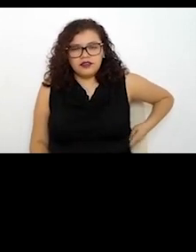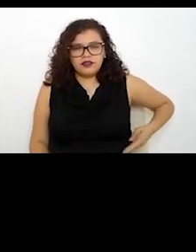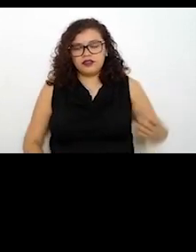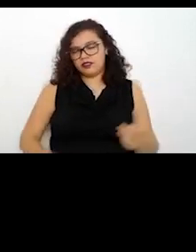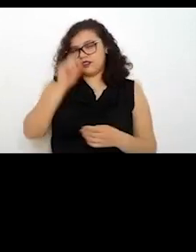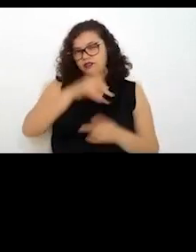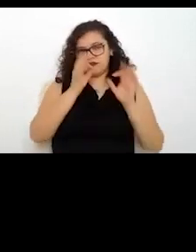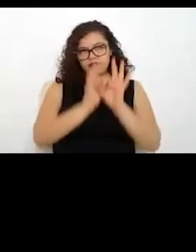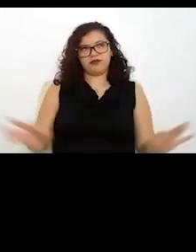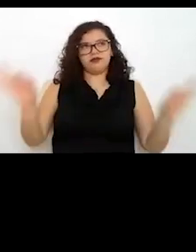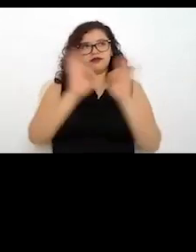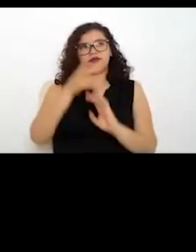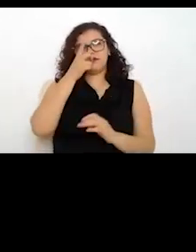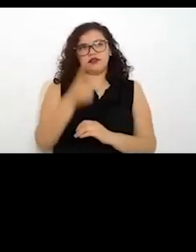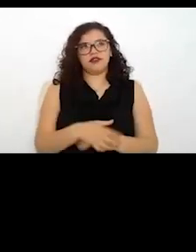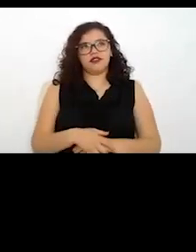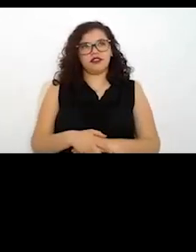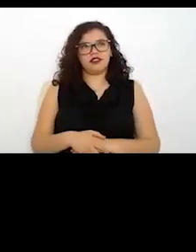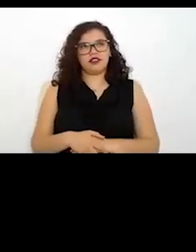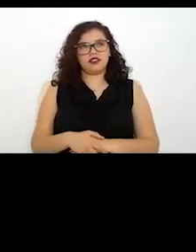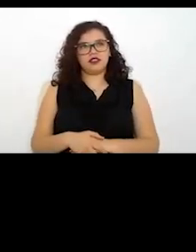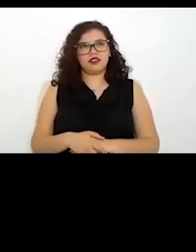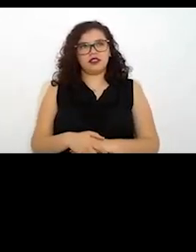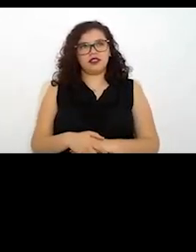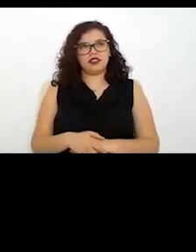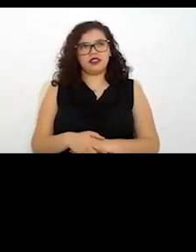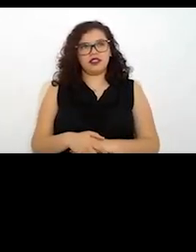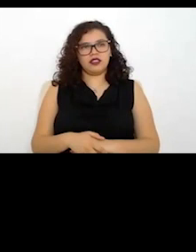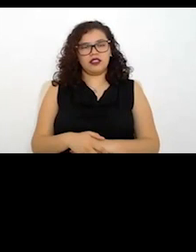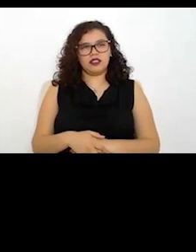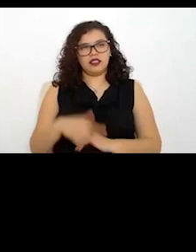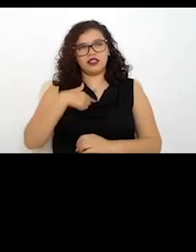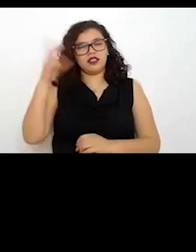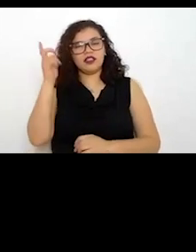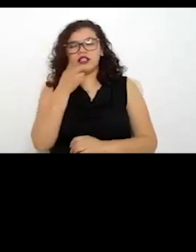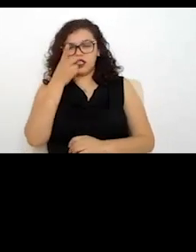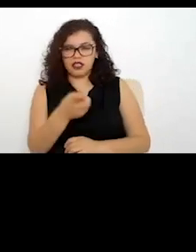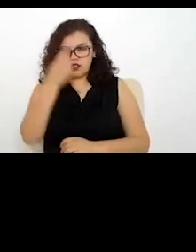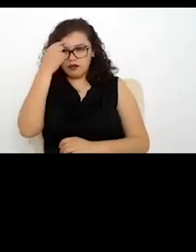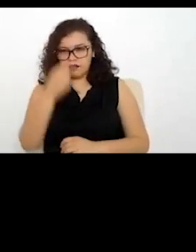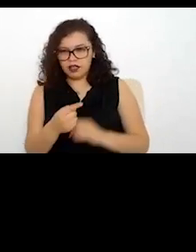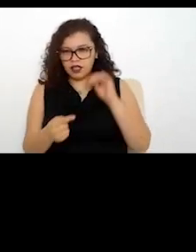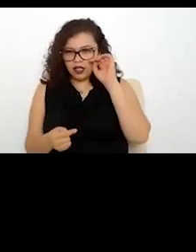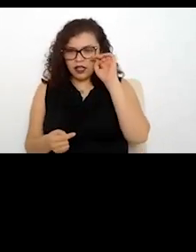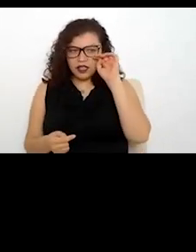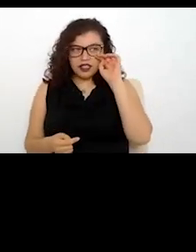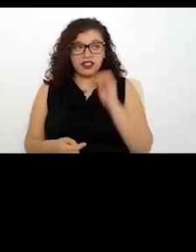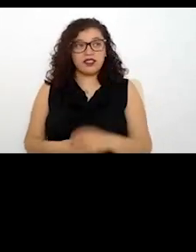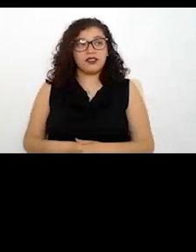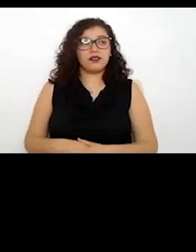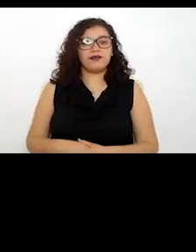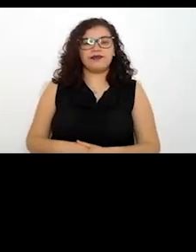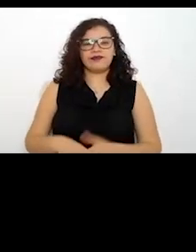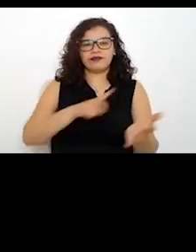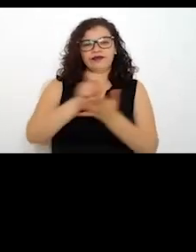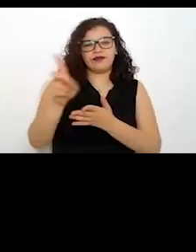mencionar que por ahí vi que comentaron de la norma 037, que justamente uno de los derechos que establece, una